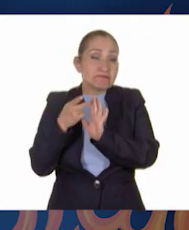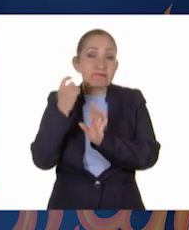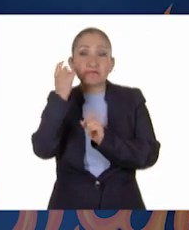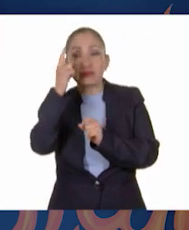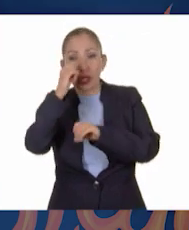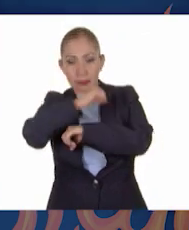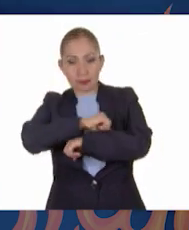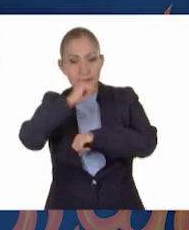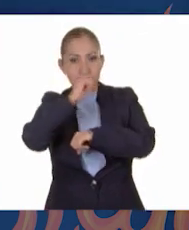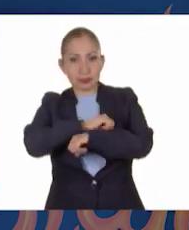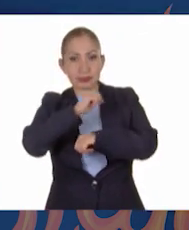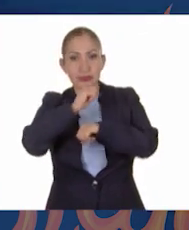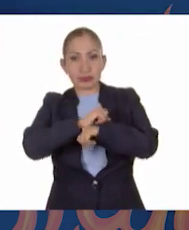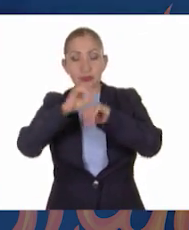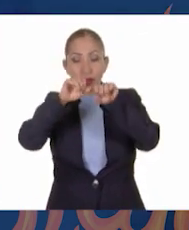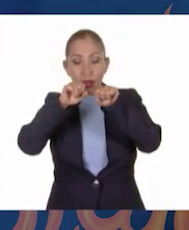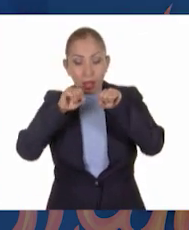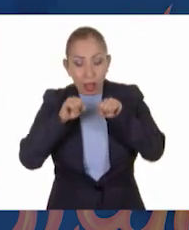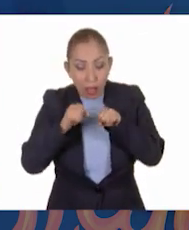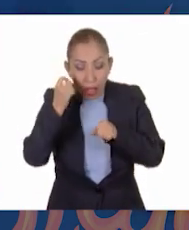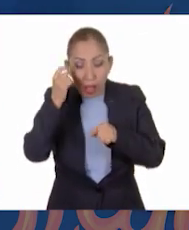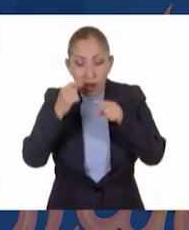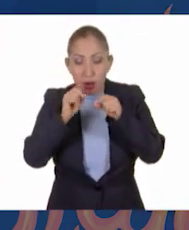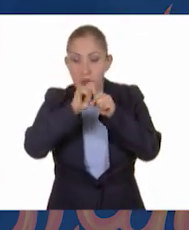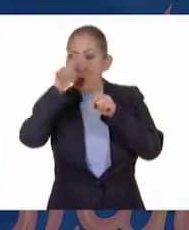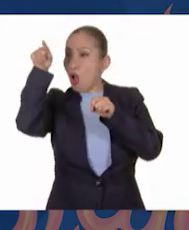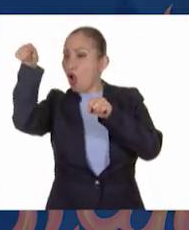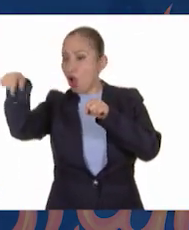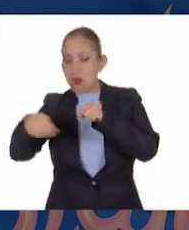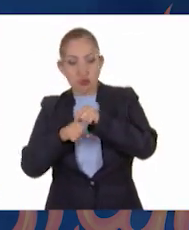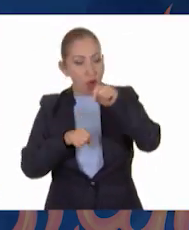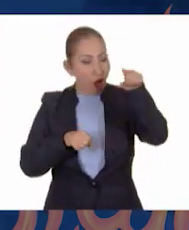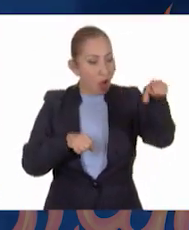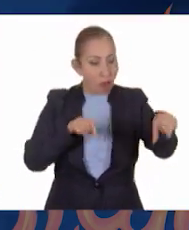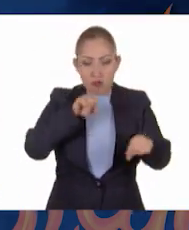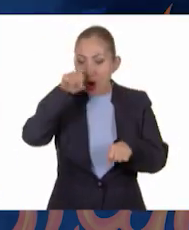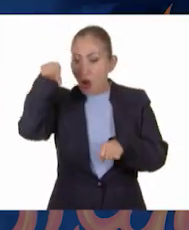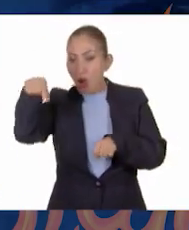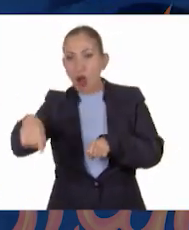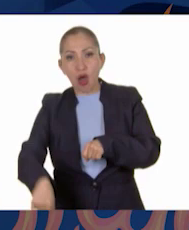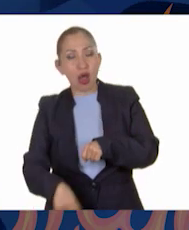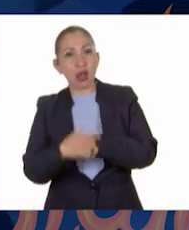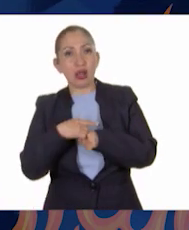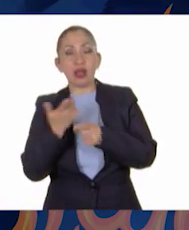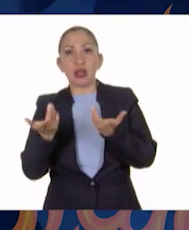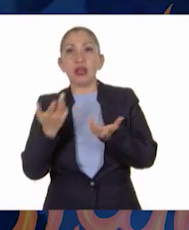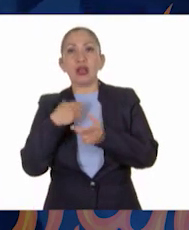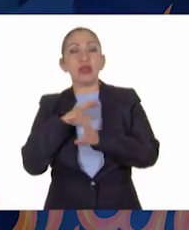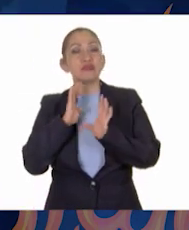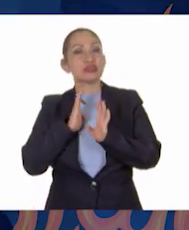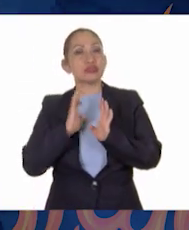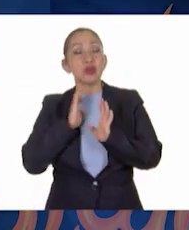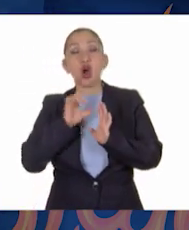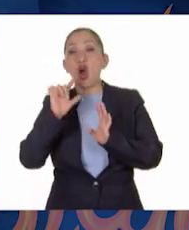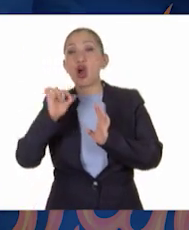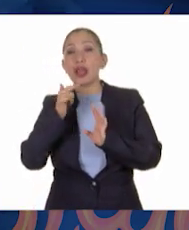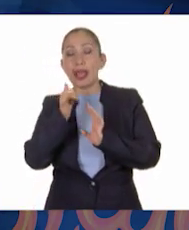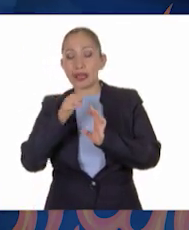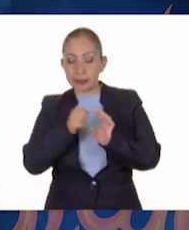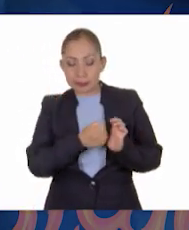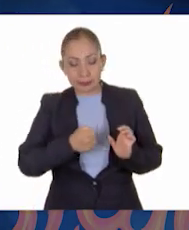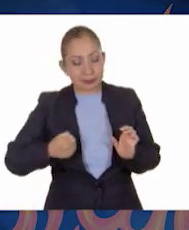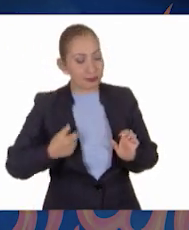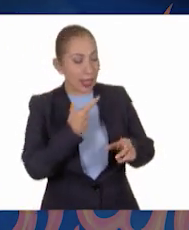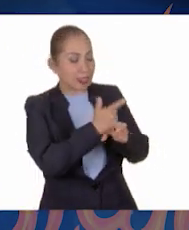las ventanas de la planta alta, alguna astilla volaba por los aires. Con toda parsimonia, Olegario bajó del